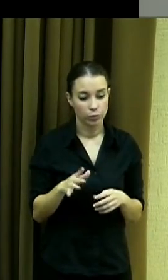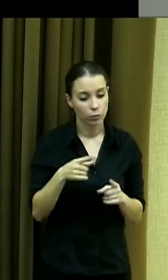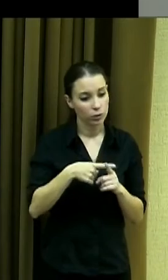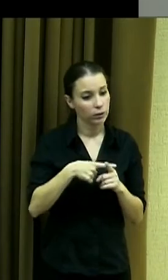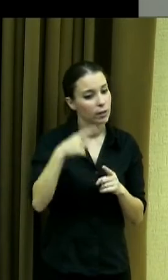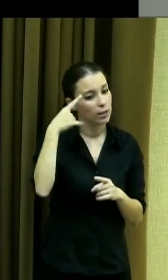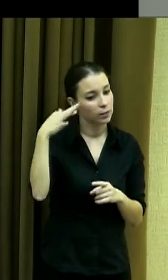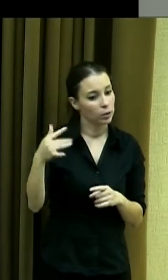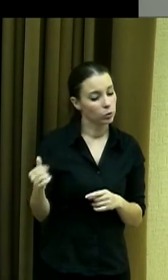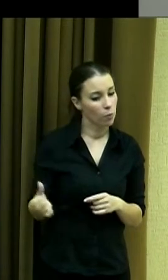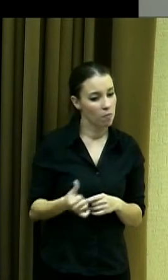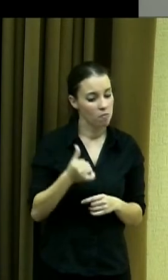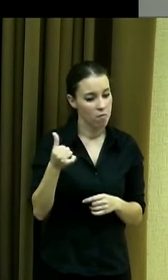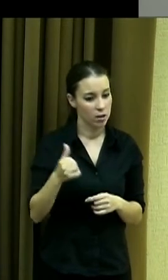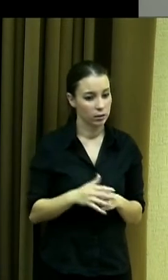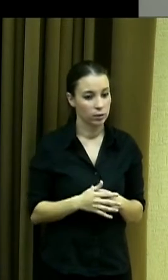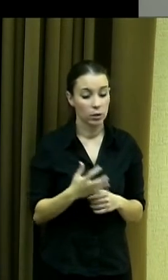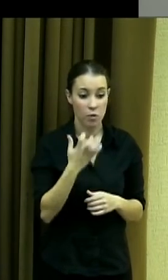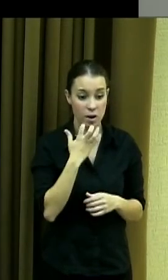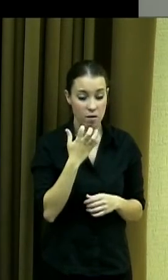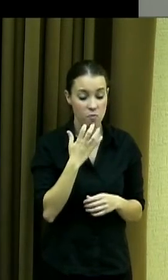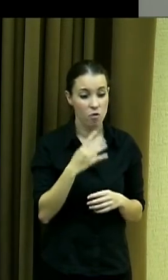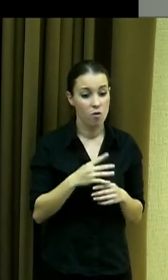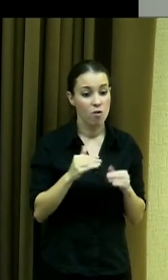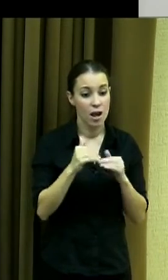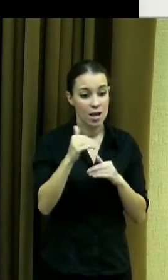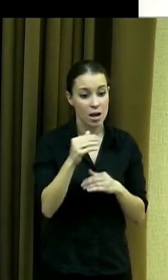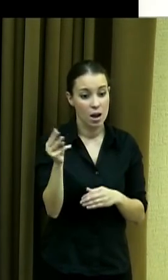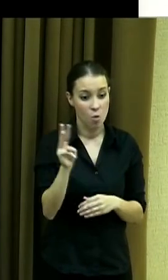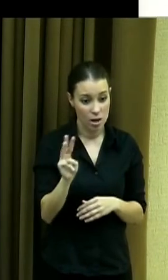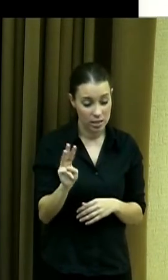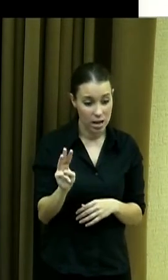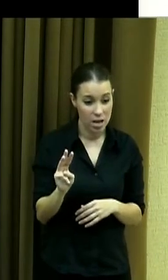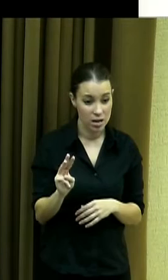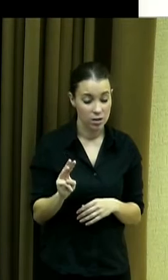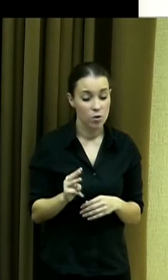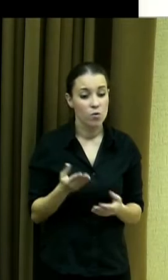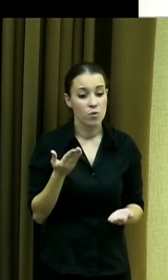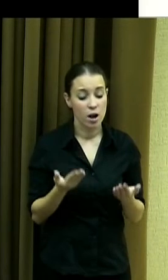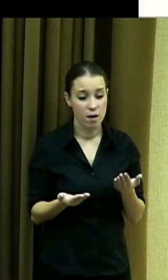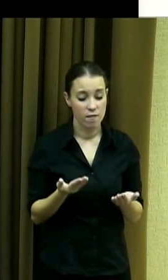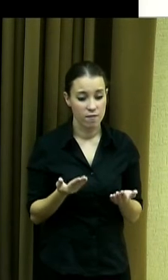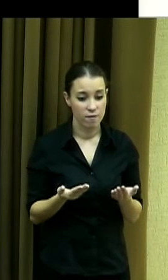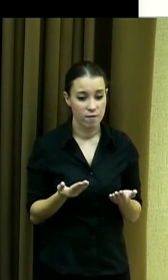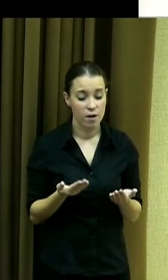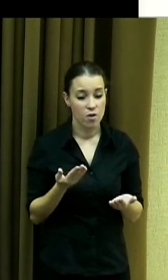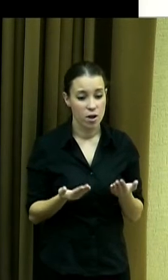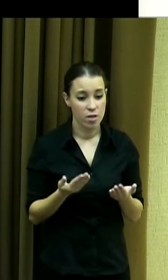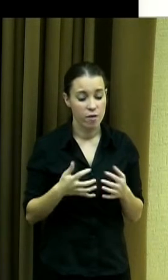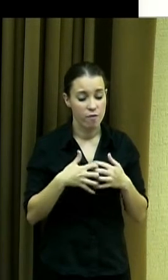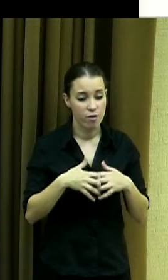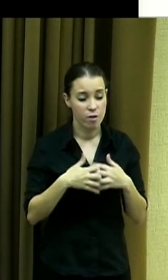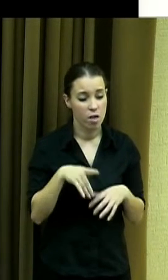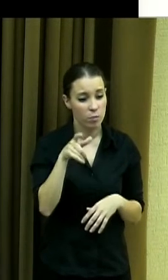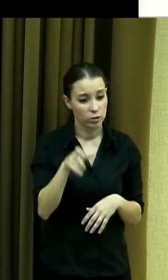inteligencia. Estas pruebas, como las escalas Wechsler, nos van a dar pues una valoración de cómo funciona la persona en memoria